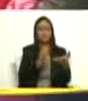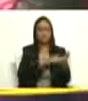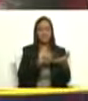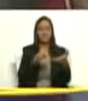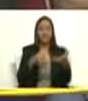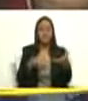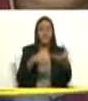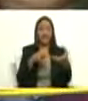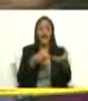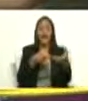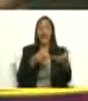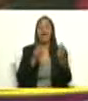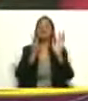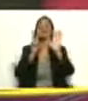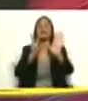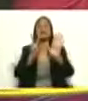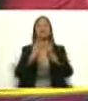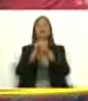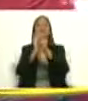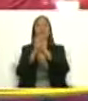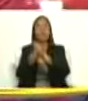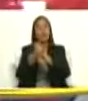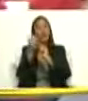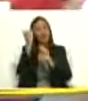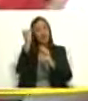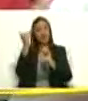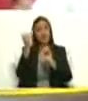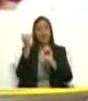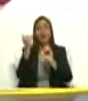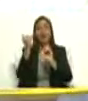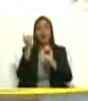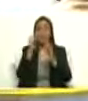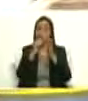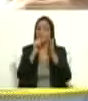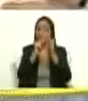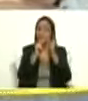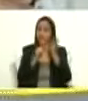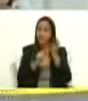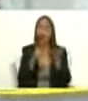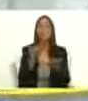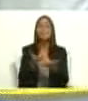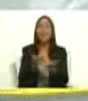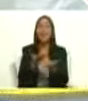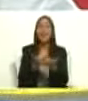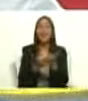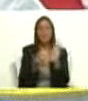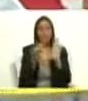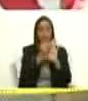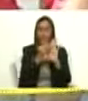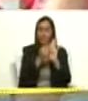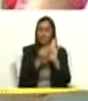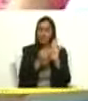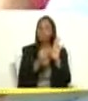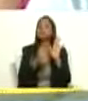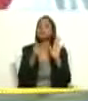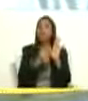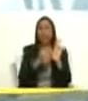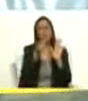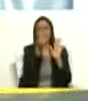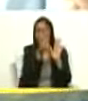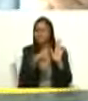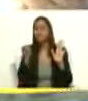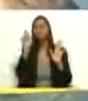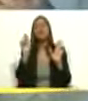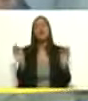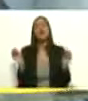7t las ideas que vienen ahí las propuestas que vienen para la acción son totalmente pertinentes con la realidad